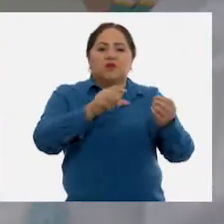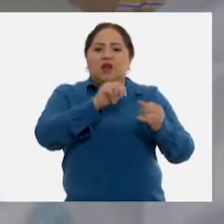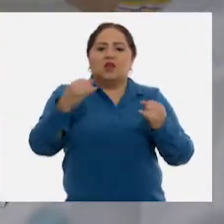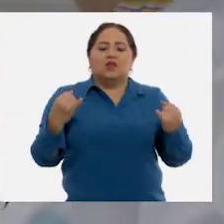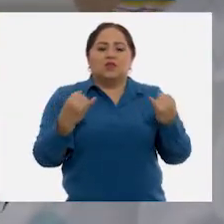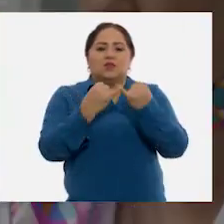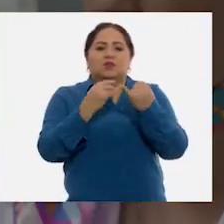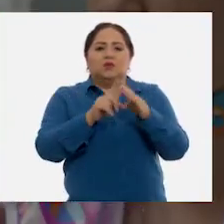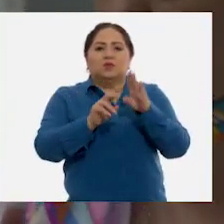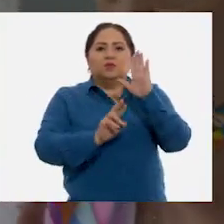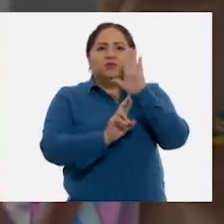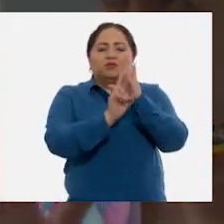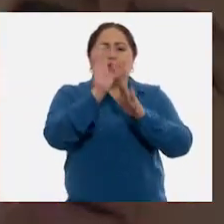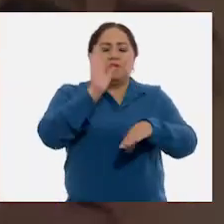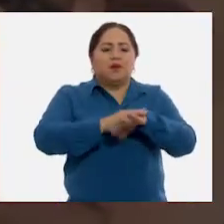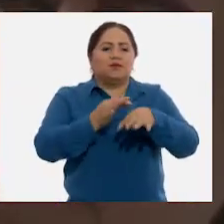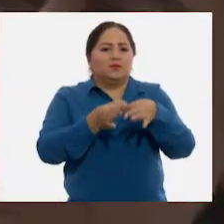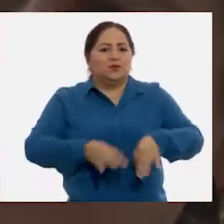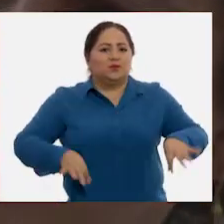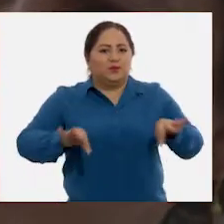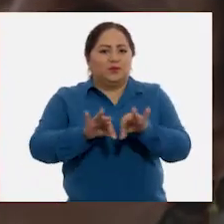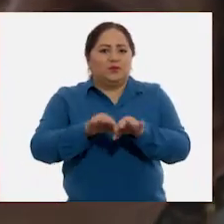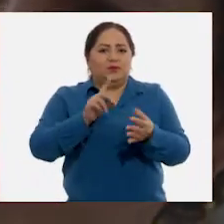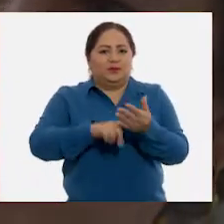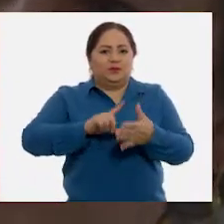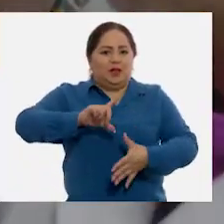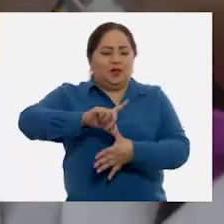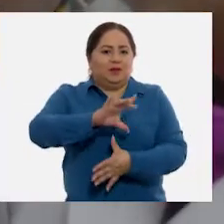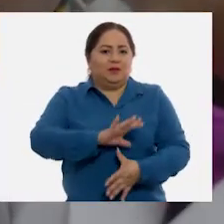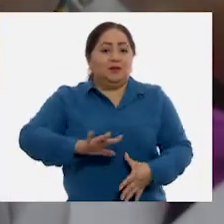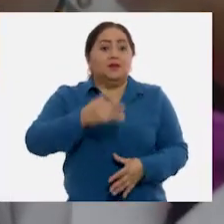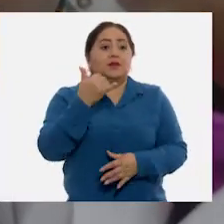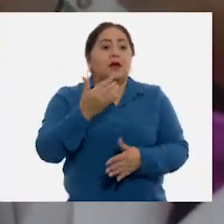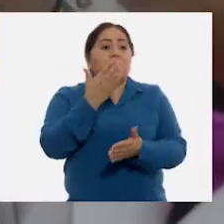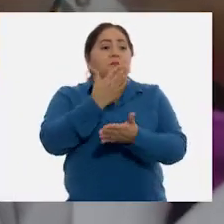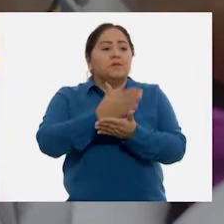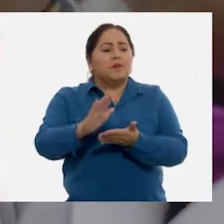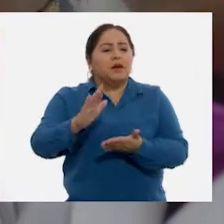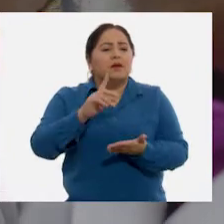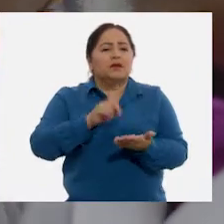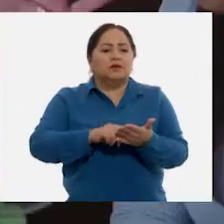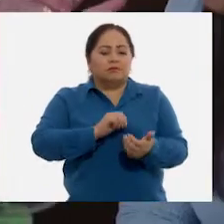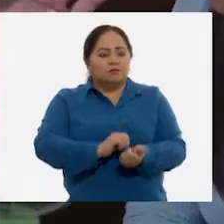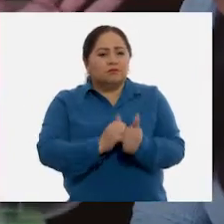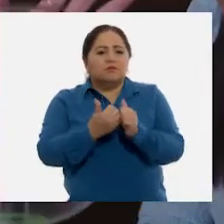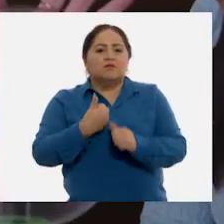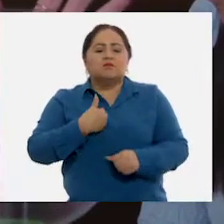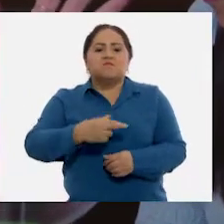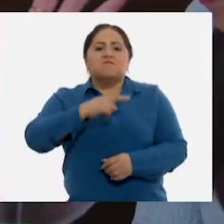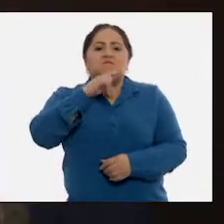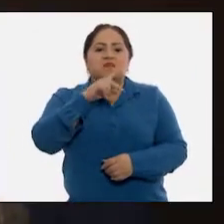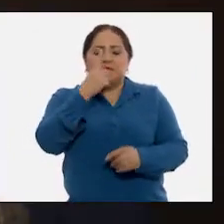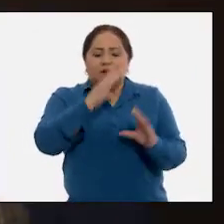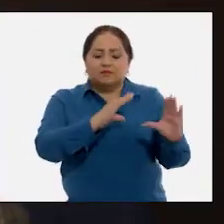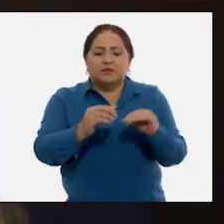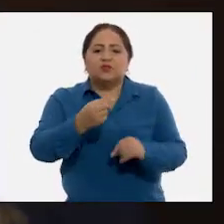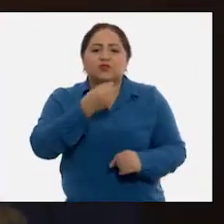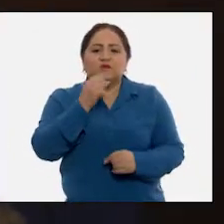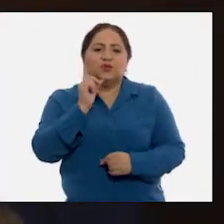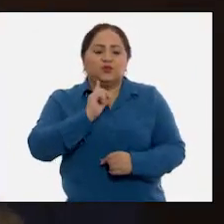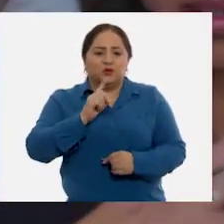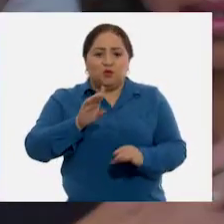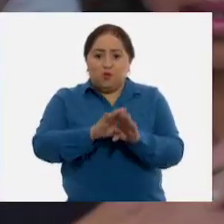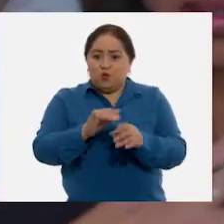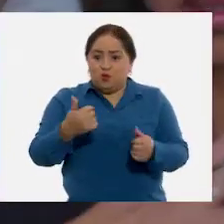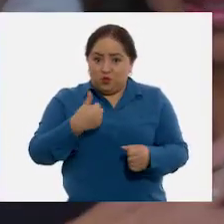institutos nucleares más importantes de Latinoamérica. Además de convertirme en mentora de muchas niñas que, como yo,